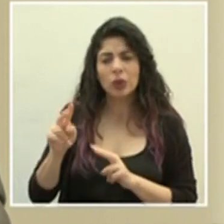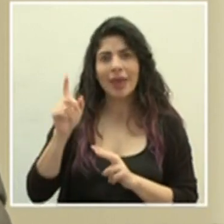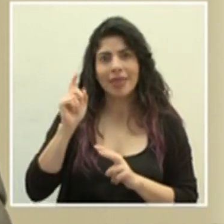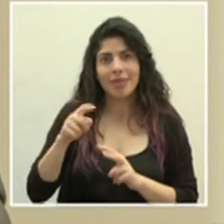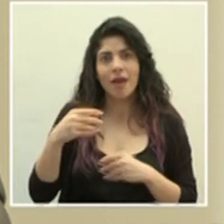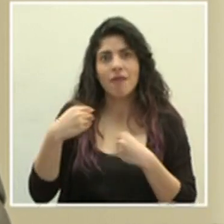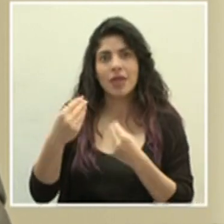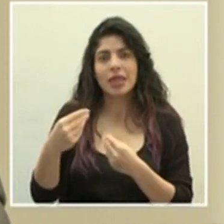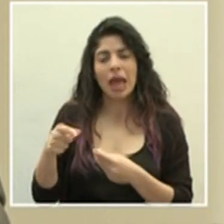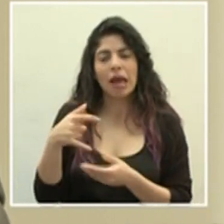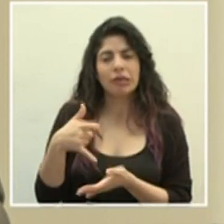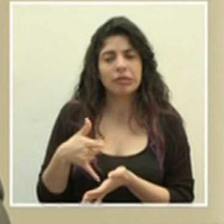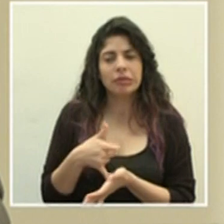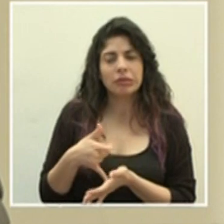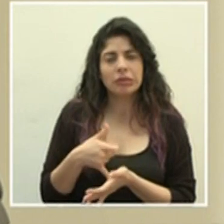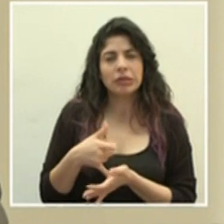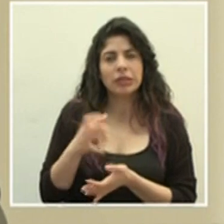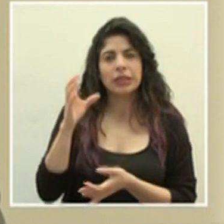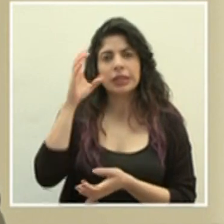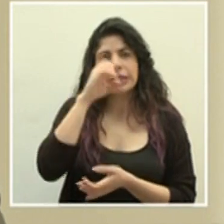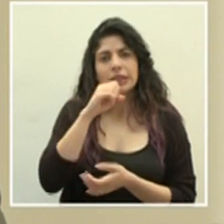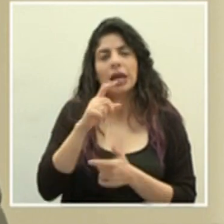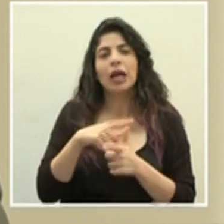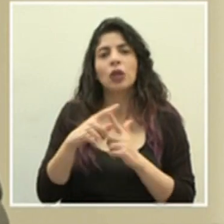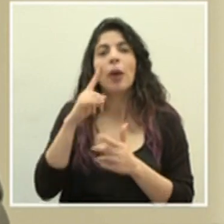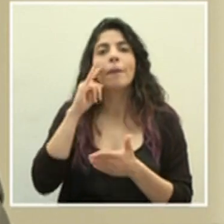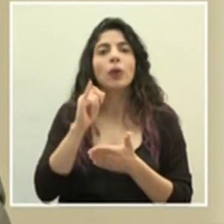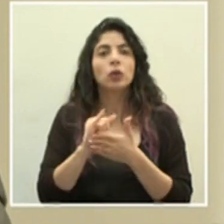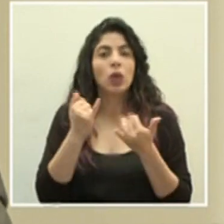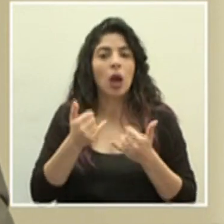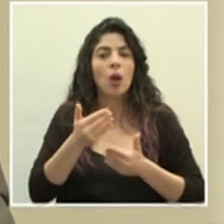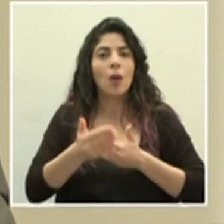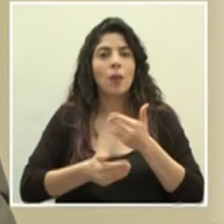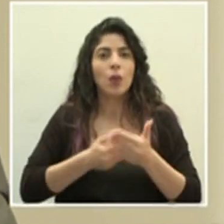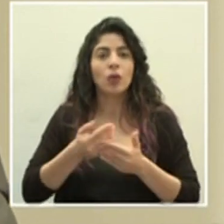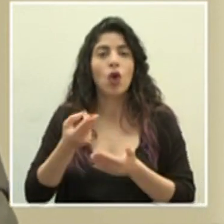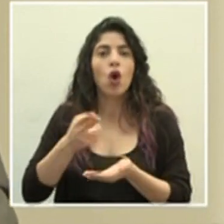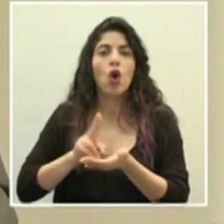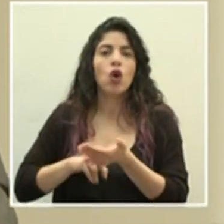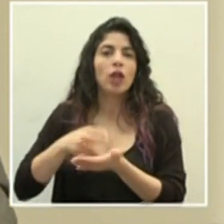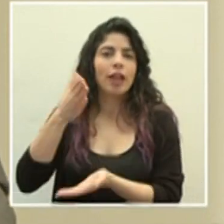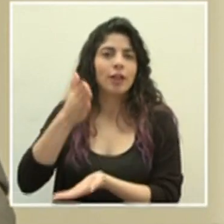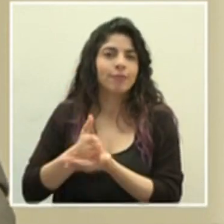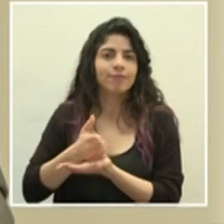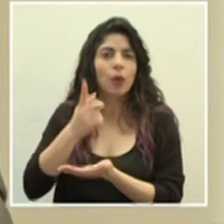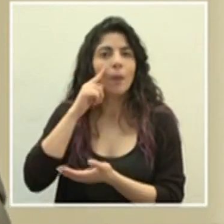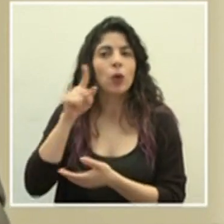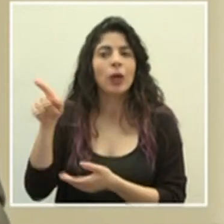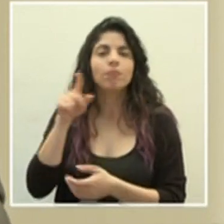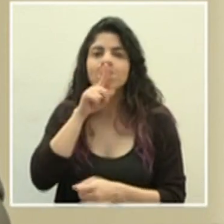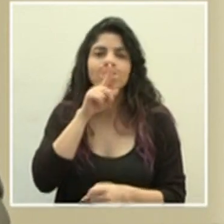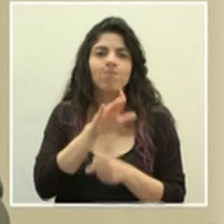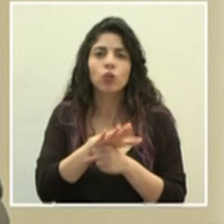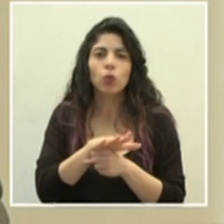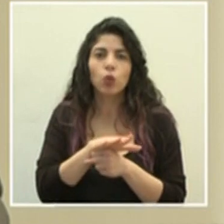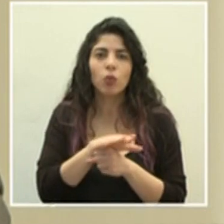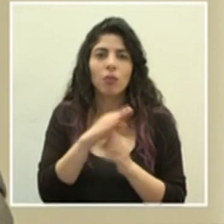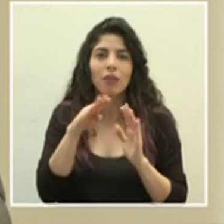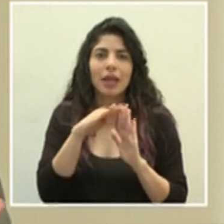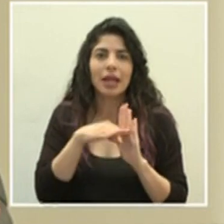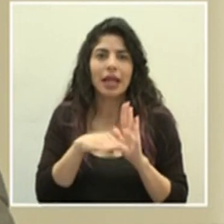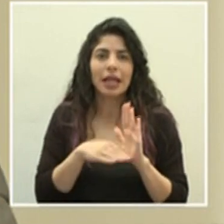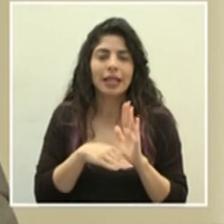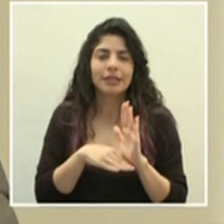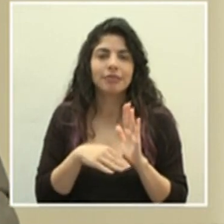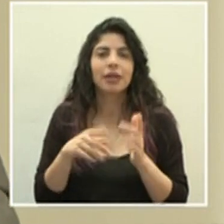aportarse en el sitio, y por eso estamos en proceso de rescindir esa contratación, dado los incumplimientos que se dieron,